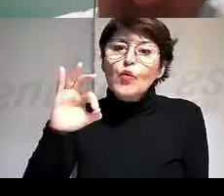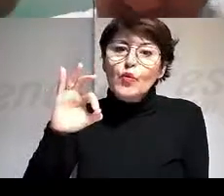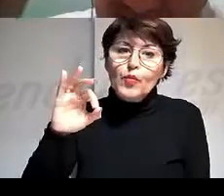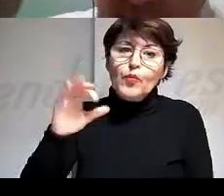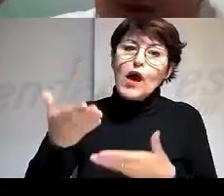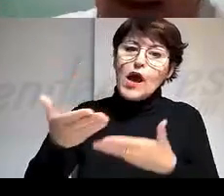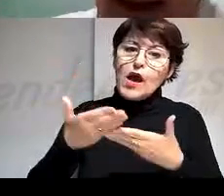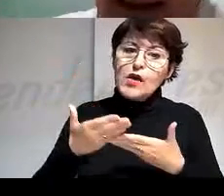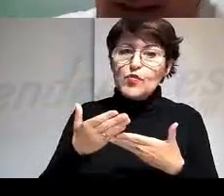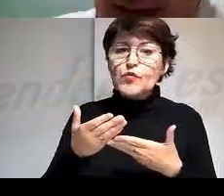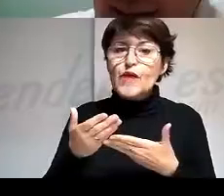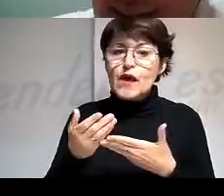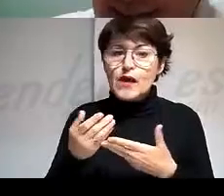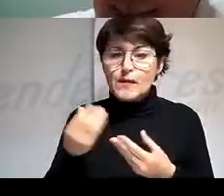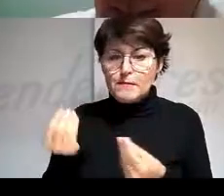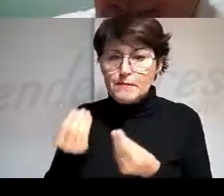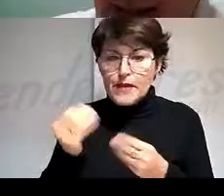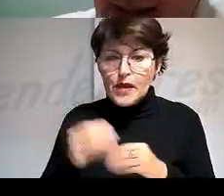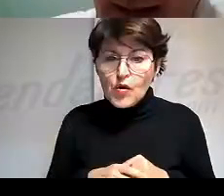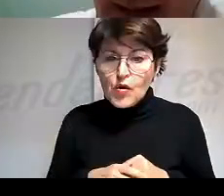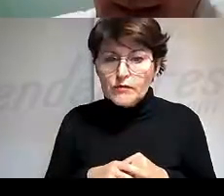Porque alimentamos las